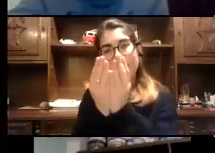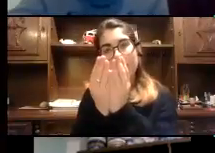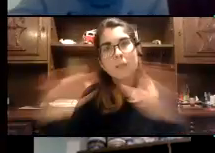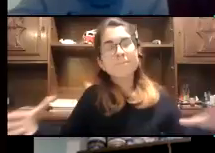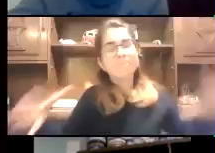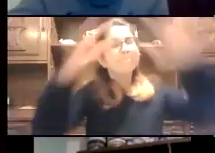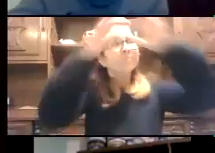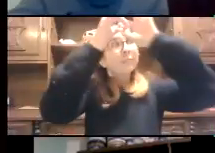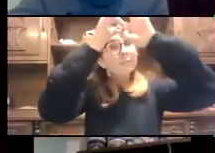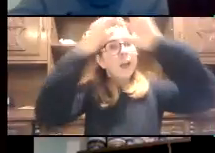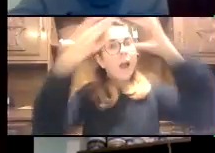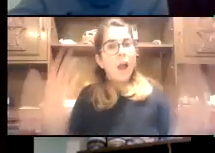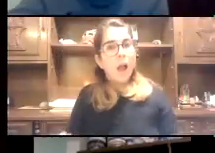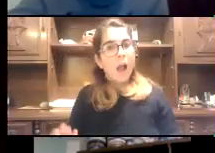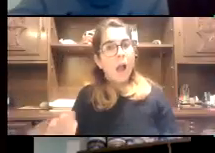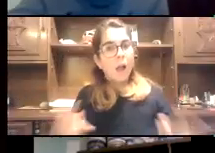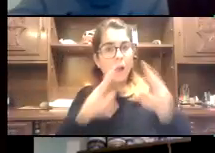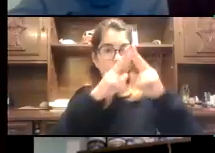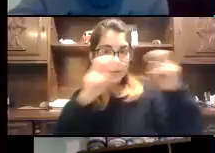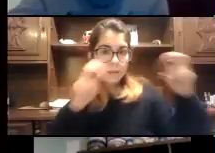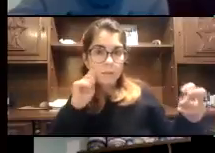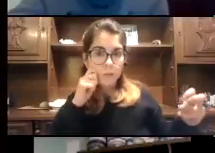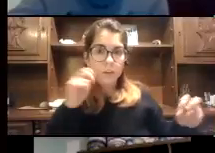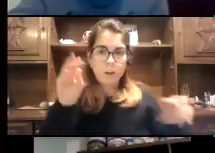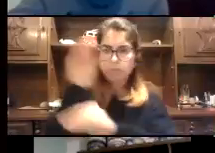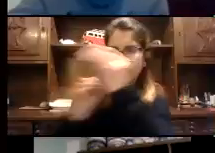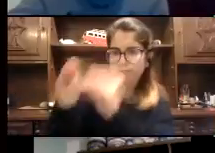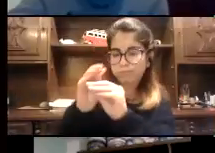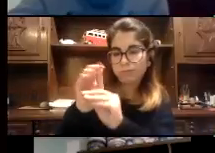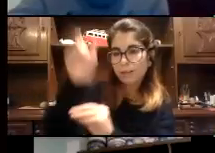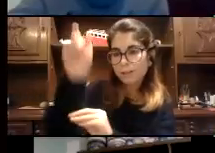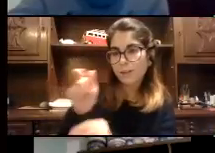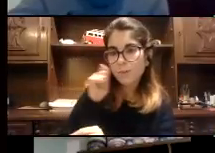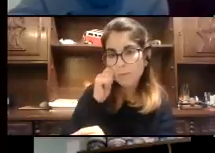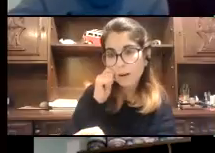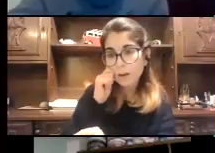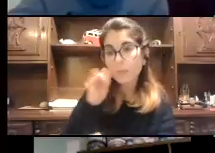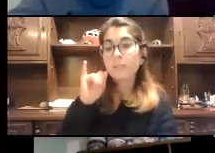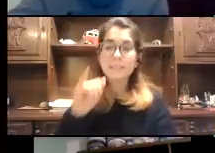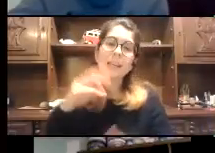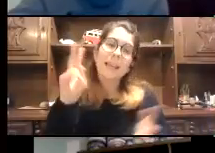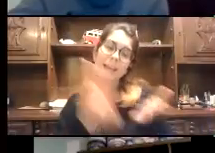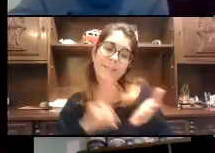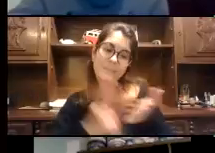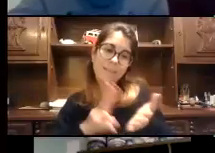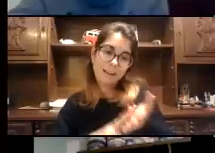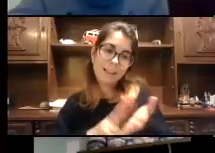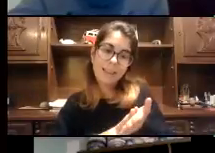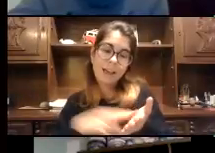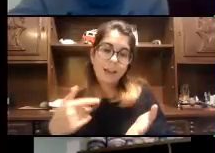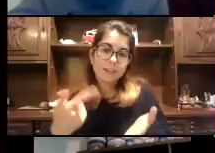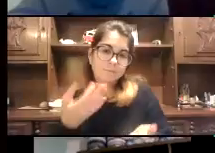la fabricación humana. Y si bien es efectivo que los artefactos son productos humanos,